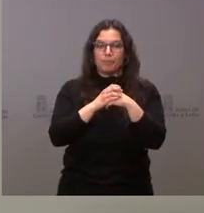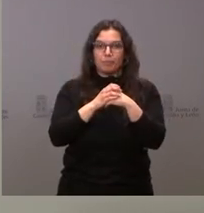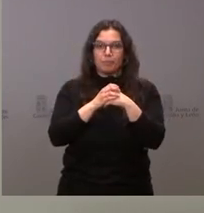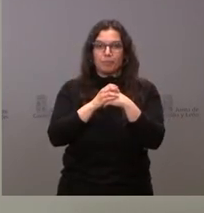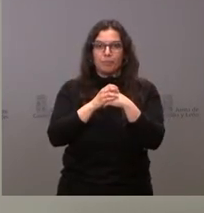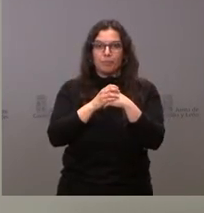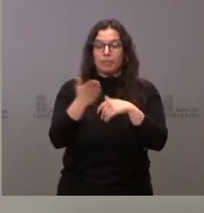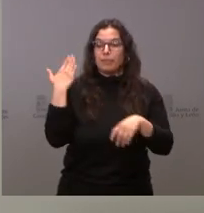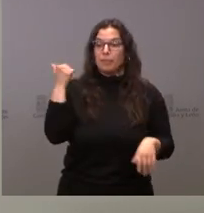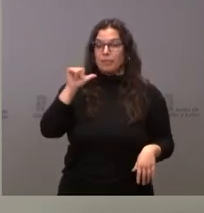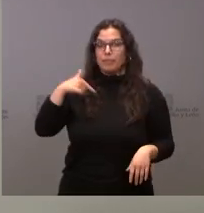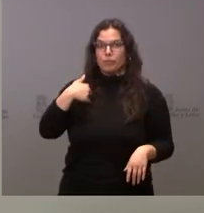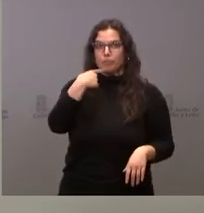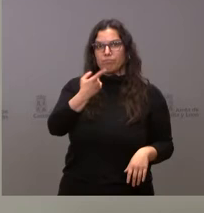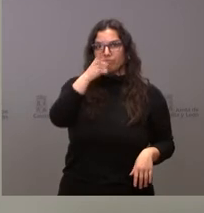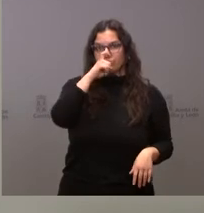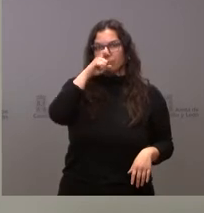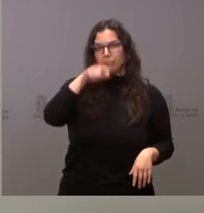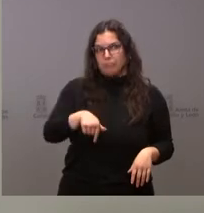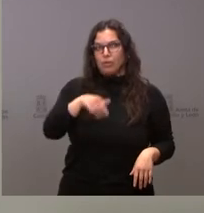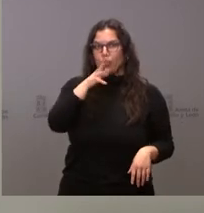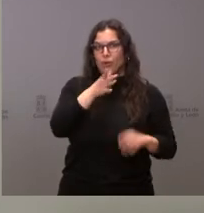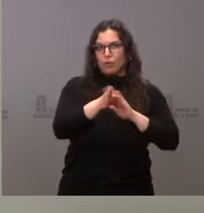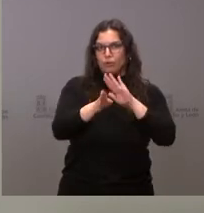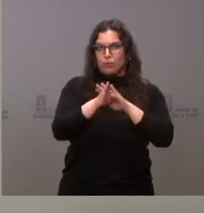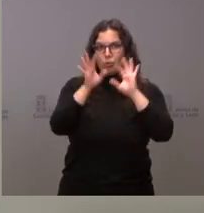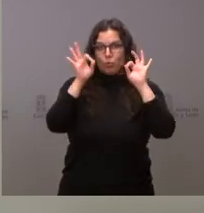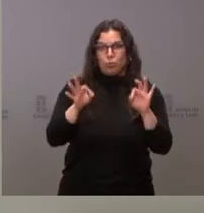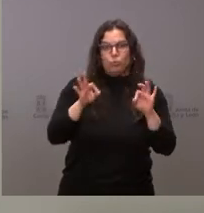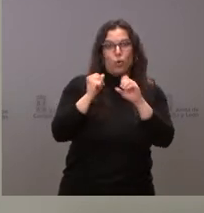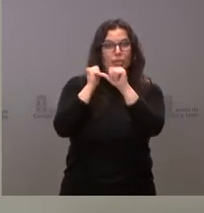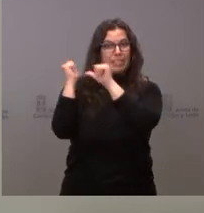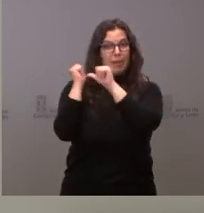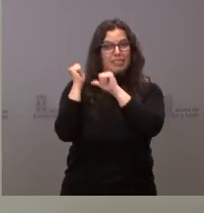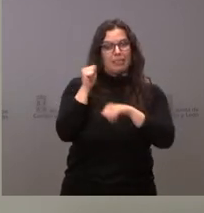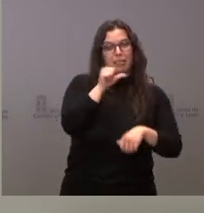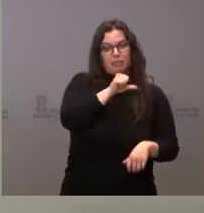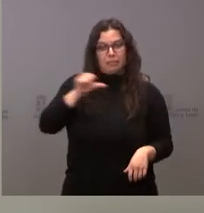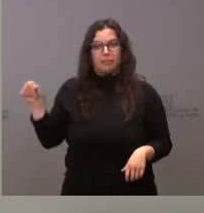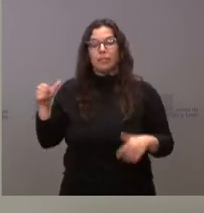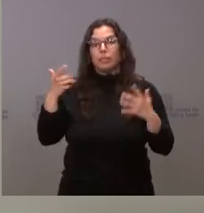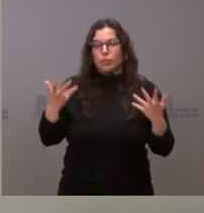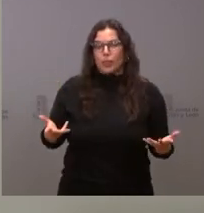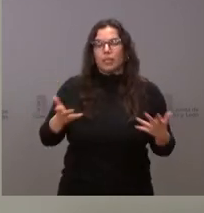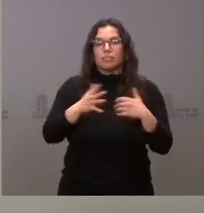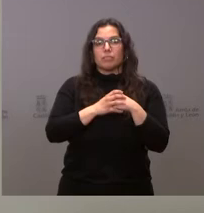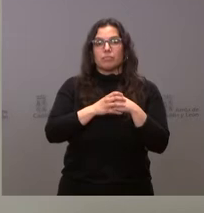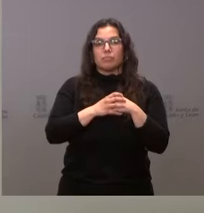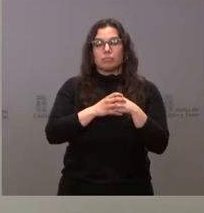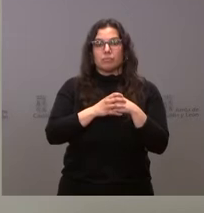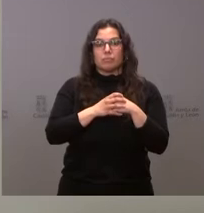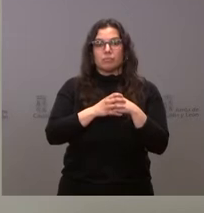la pasada semana y lo sigo recordando ahora en plena semana santa aumentan las necesidades de